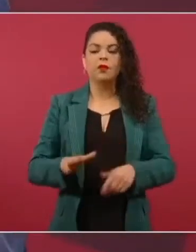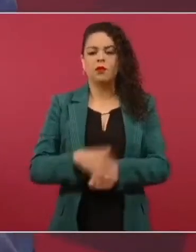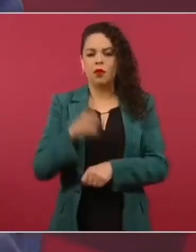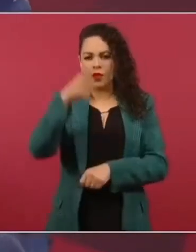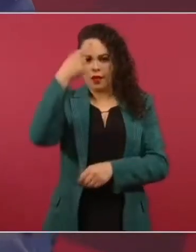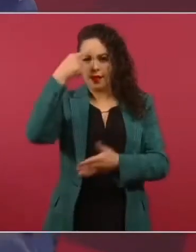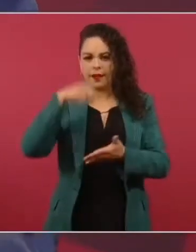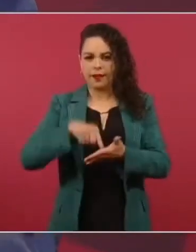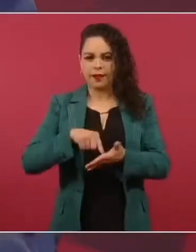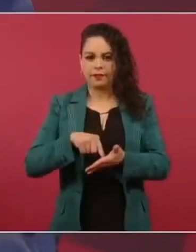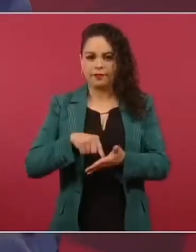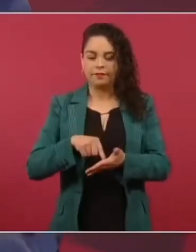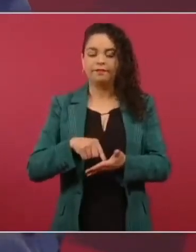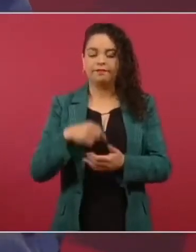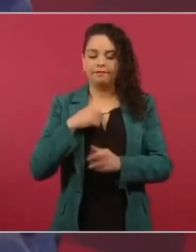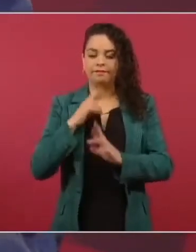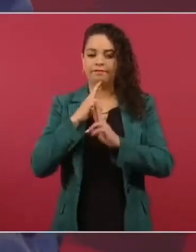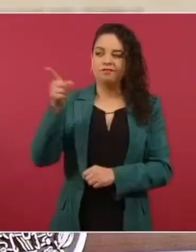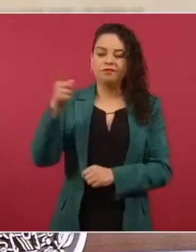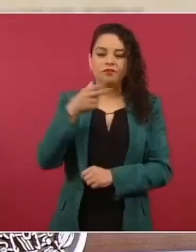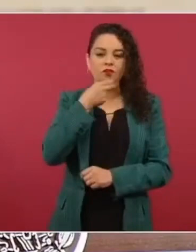ministro se